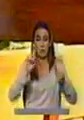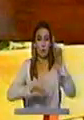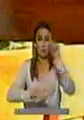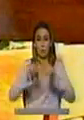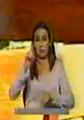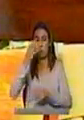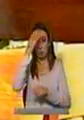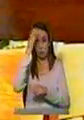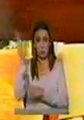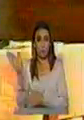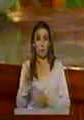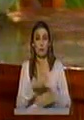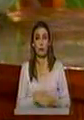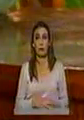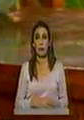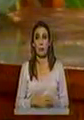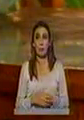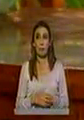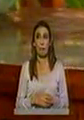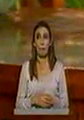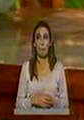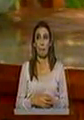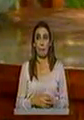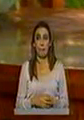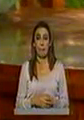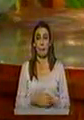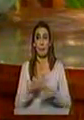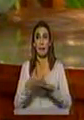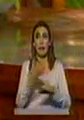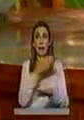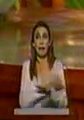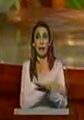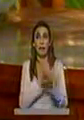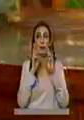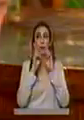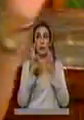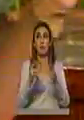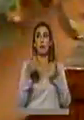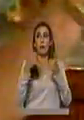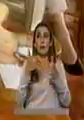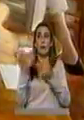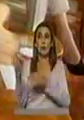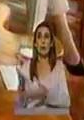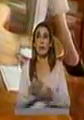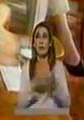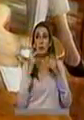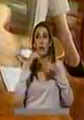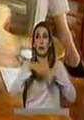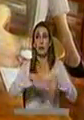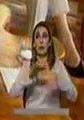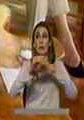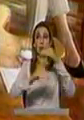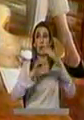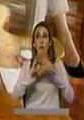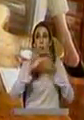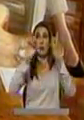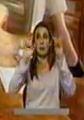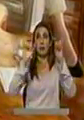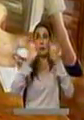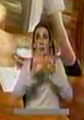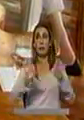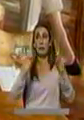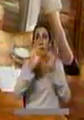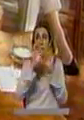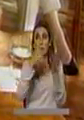como acogentes? Bueno, antes de contestar, yo prefiero seguir a tocar el tema aquí que me parece